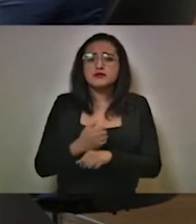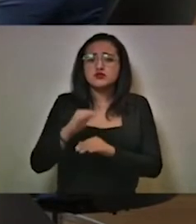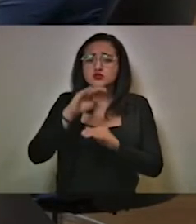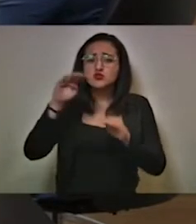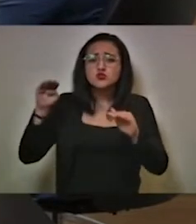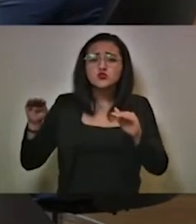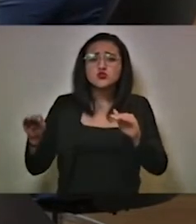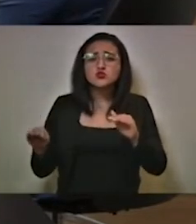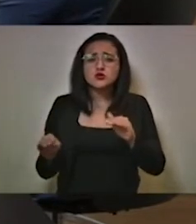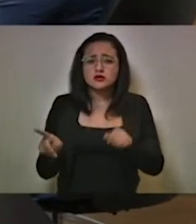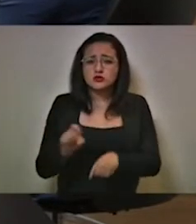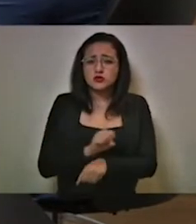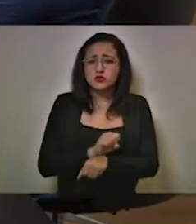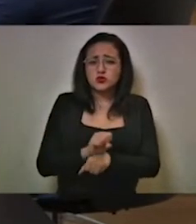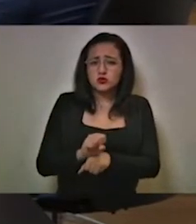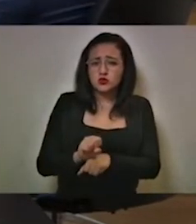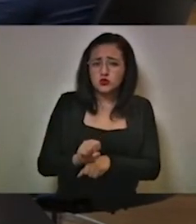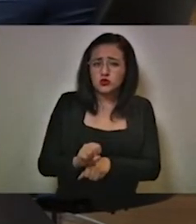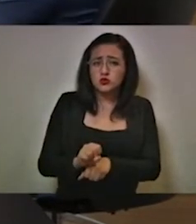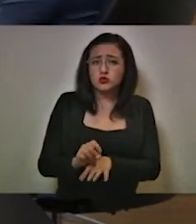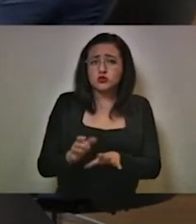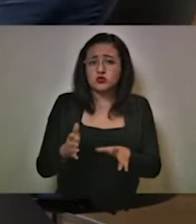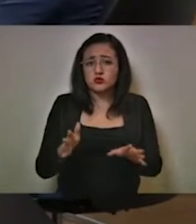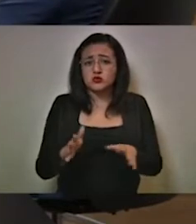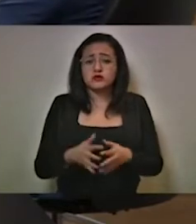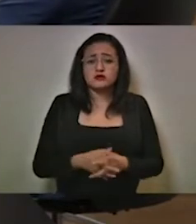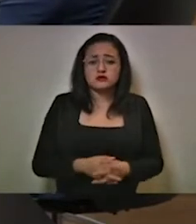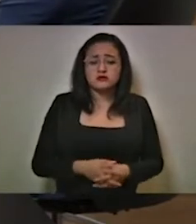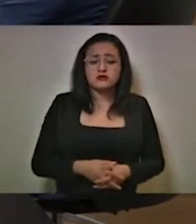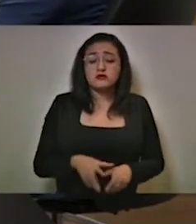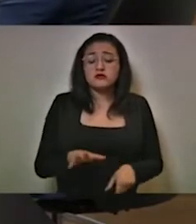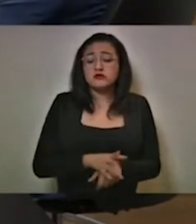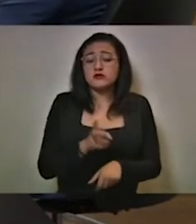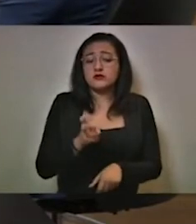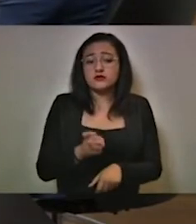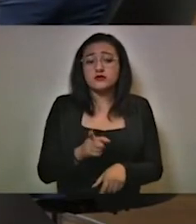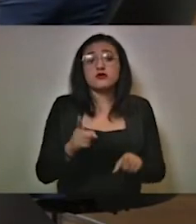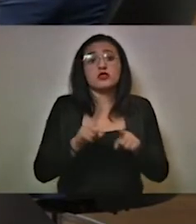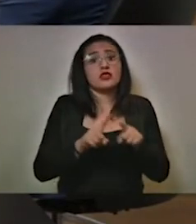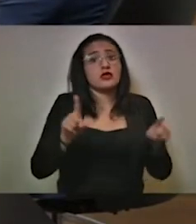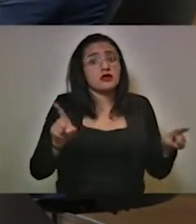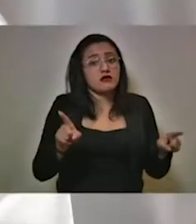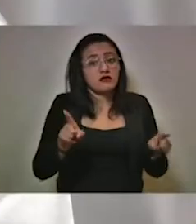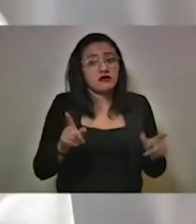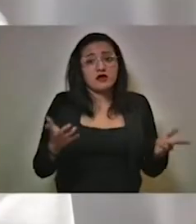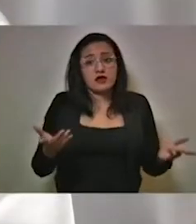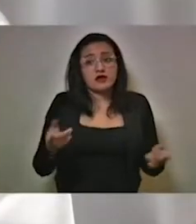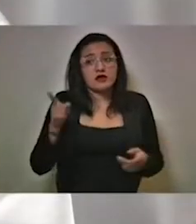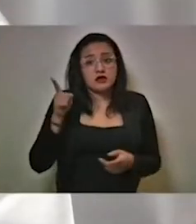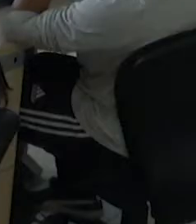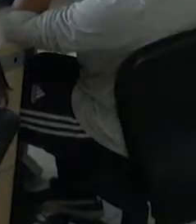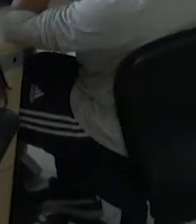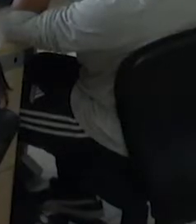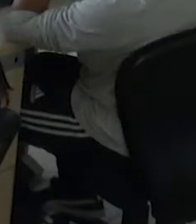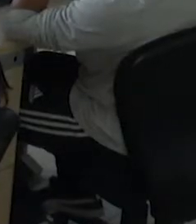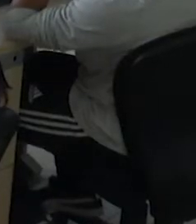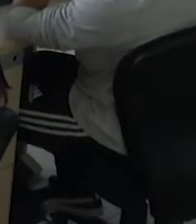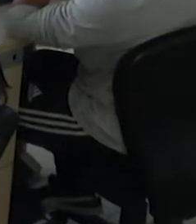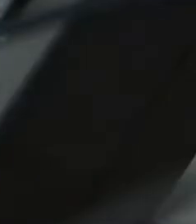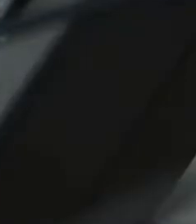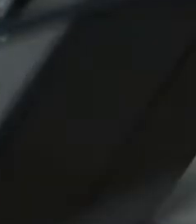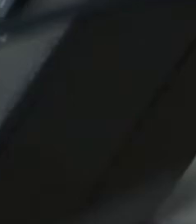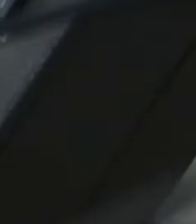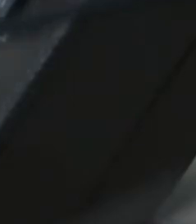amarillo sí así es por tanto debe ser tratado de diferente manera la